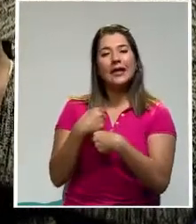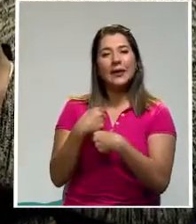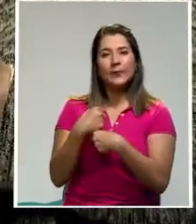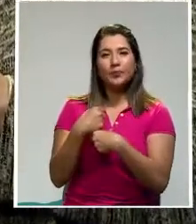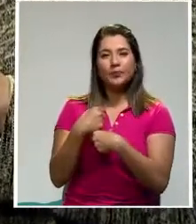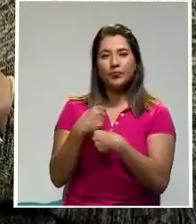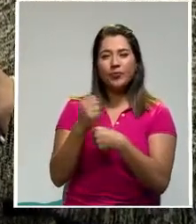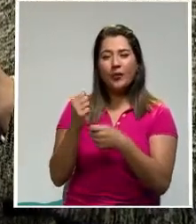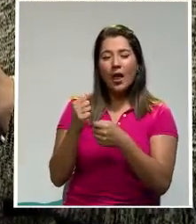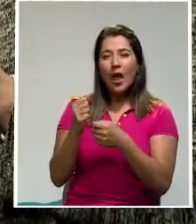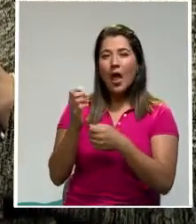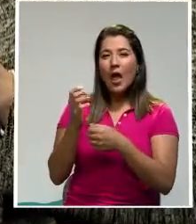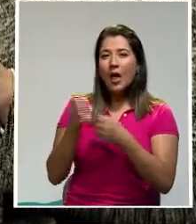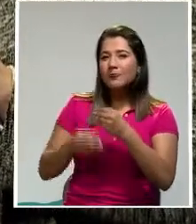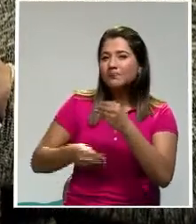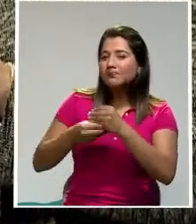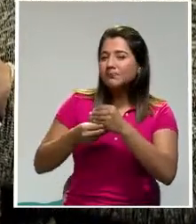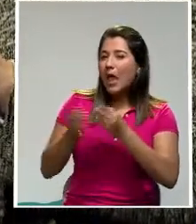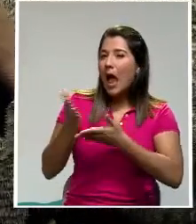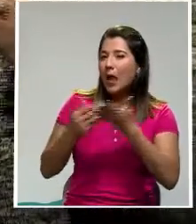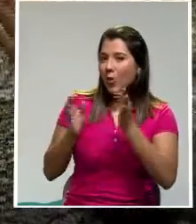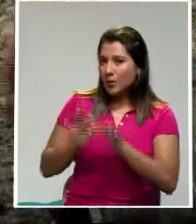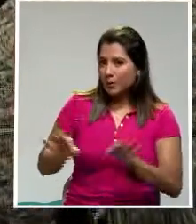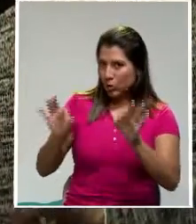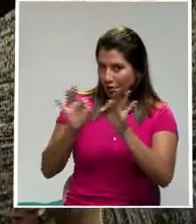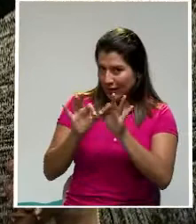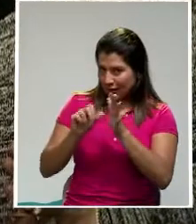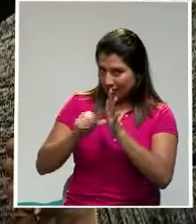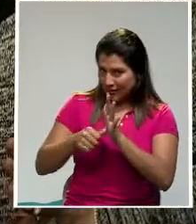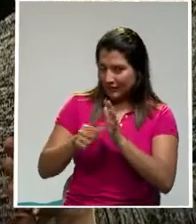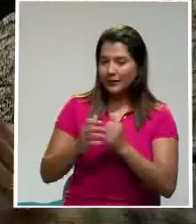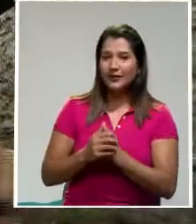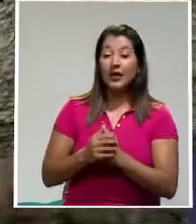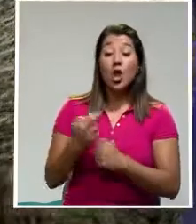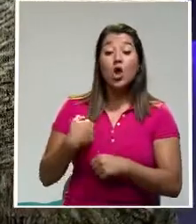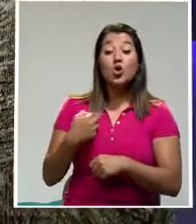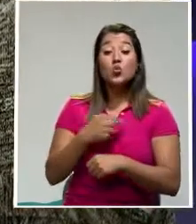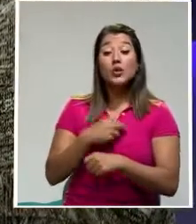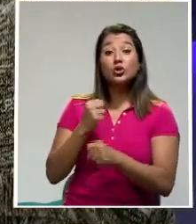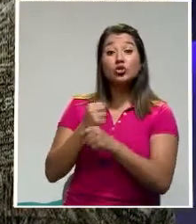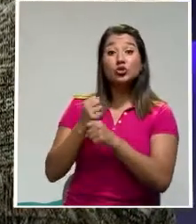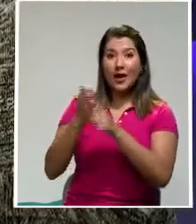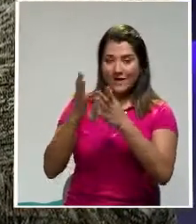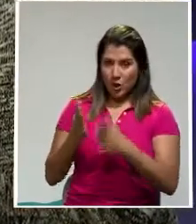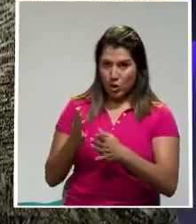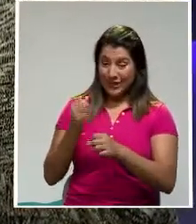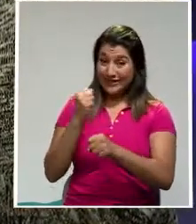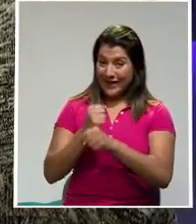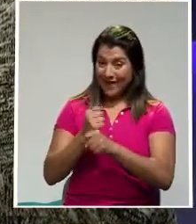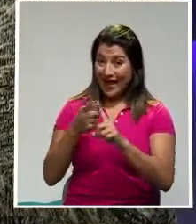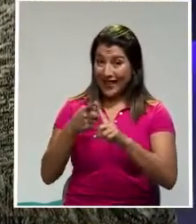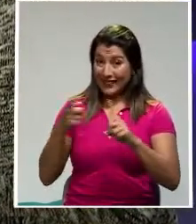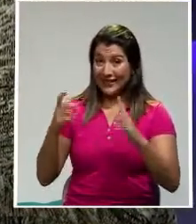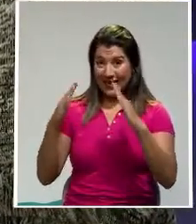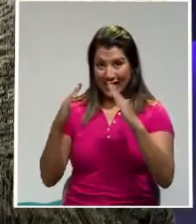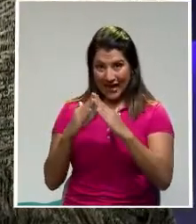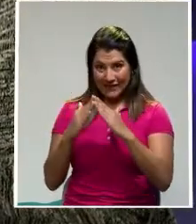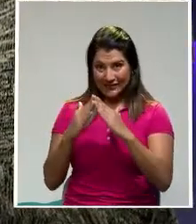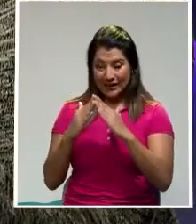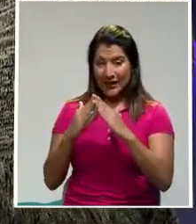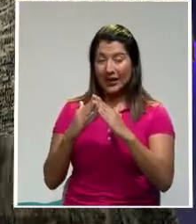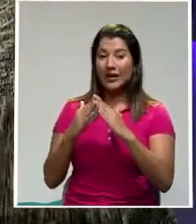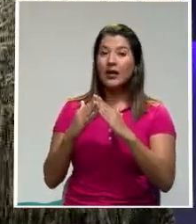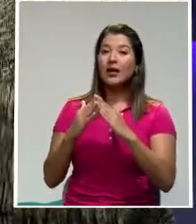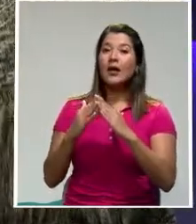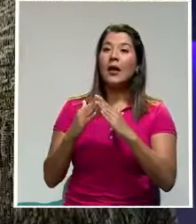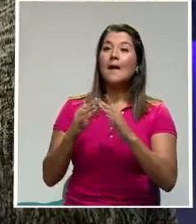una acotación importante. A pesar de que nuestros funcionarios estén trabajando en la casa, el consumo no es el mismo.